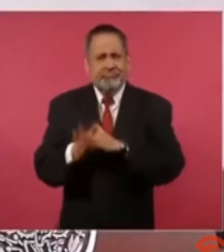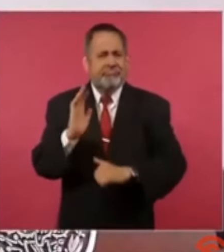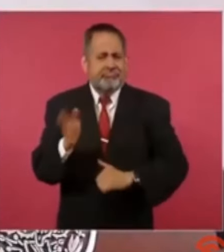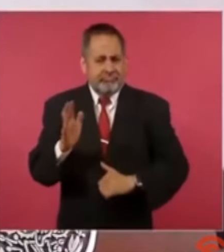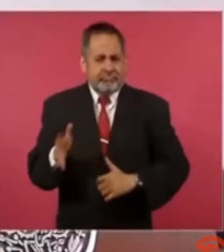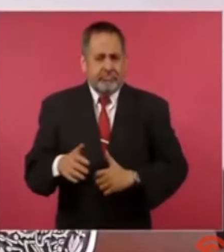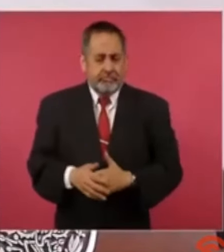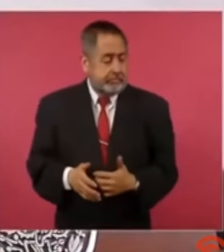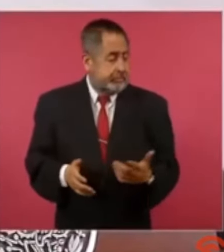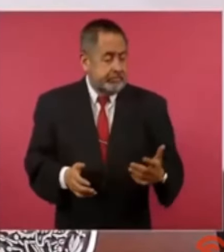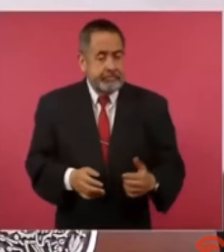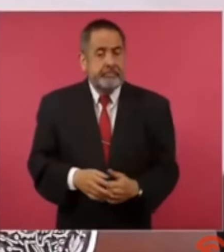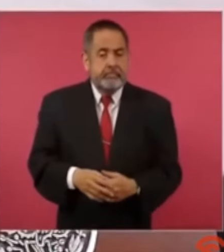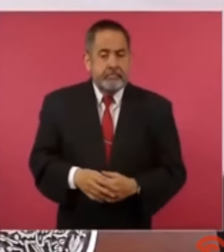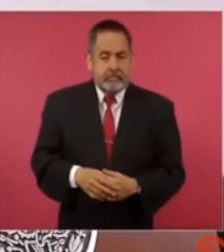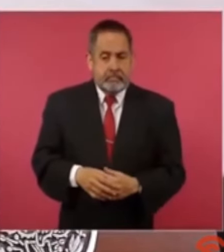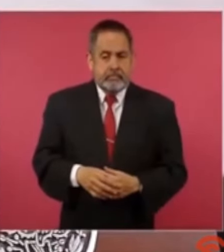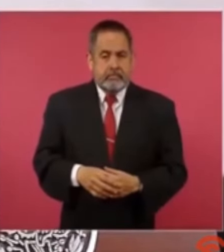¿Qué podría